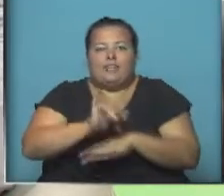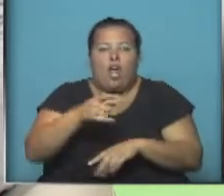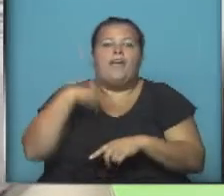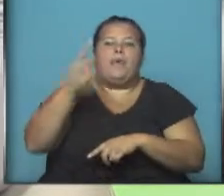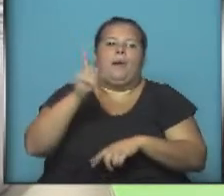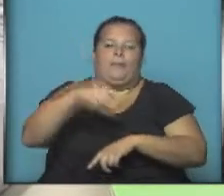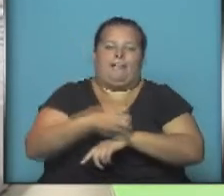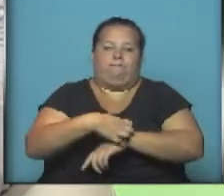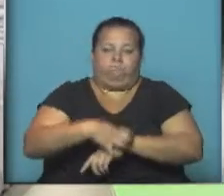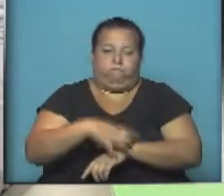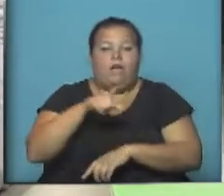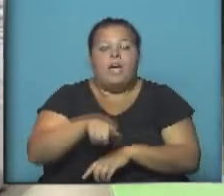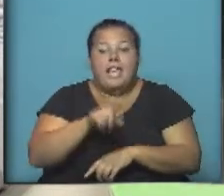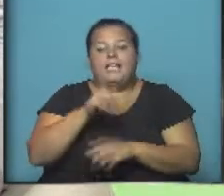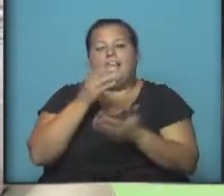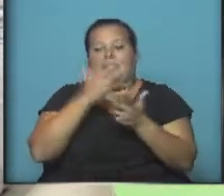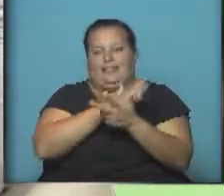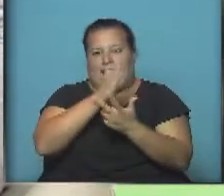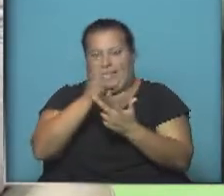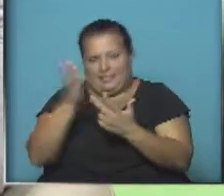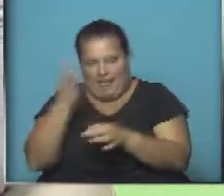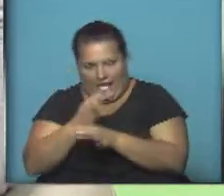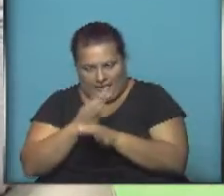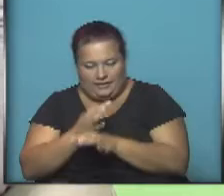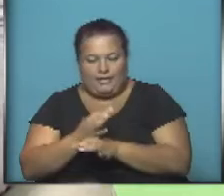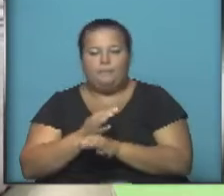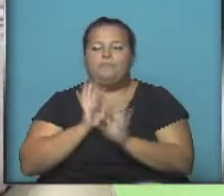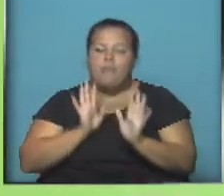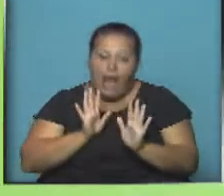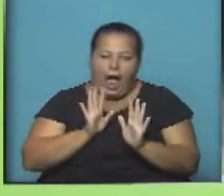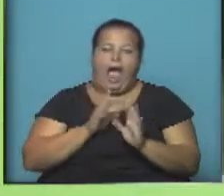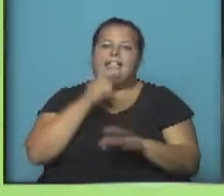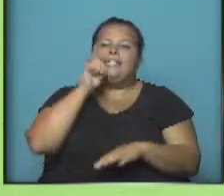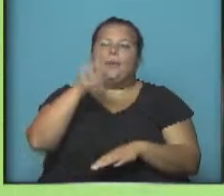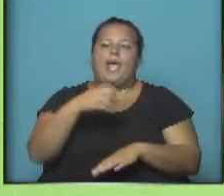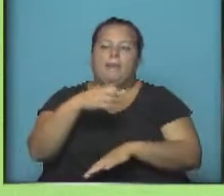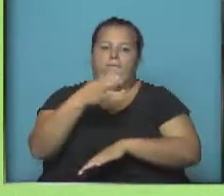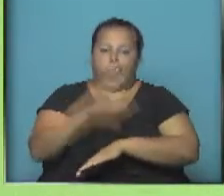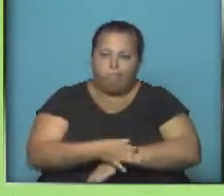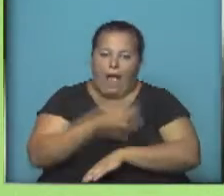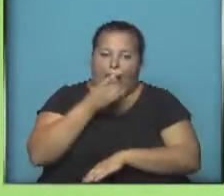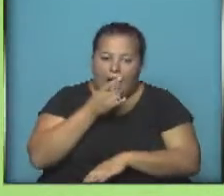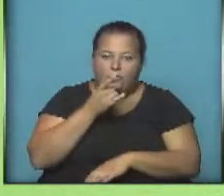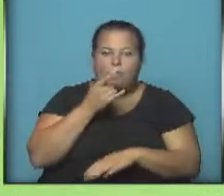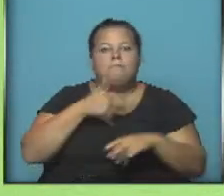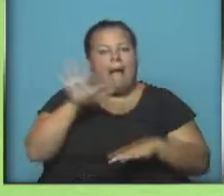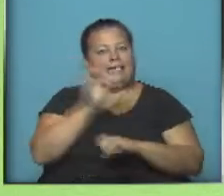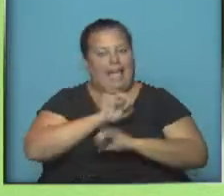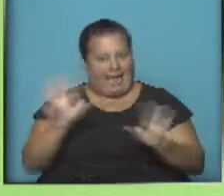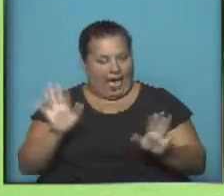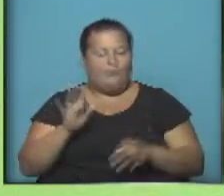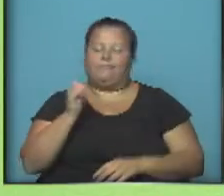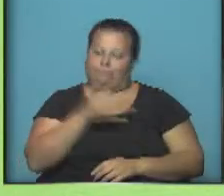se realiza. Eso clínicamente lo divide en esas 3 categorías. Perfecto, o sea que la aparición de un hematoma habla de una mayor gravedad en el